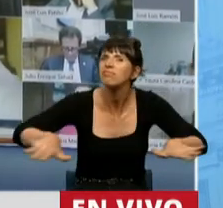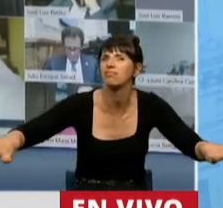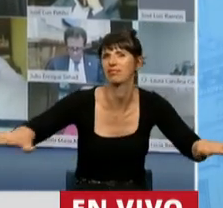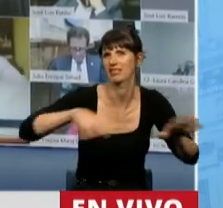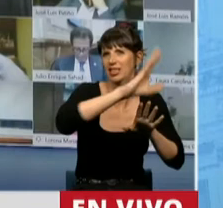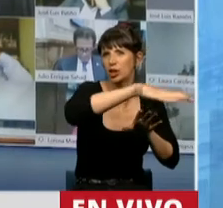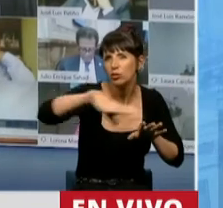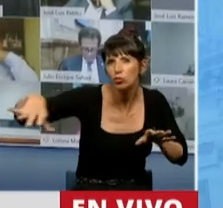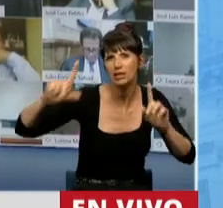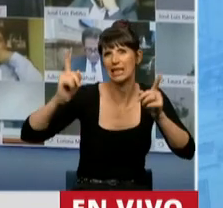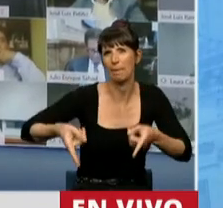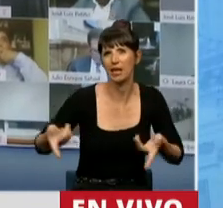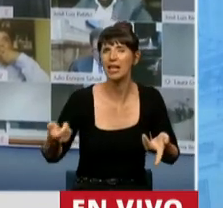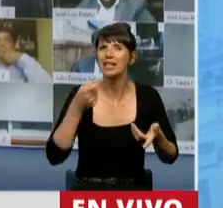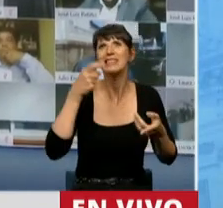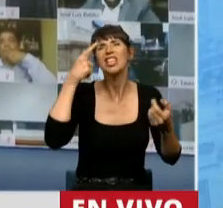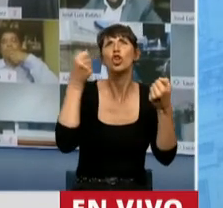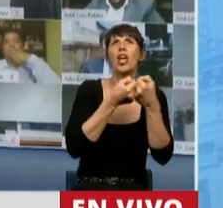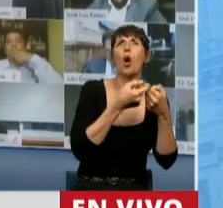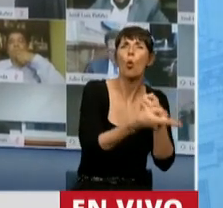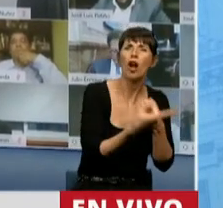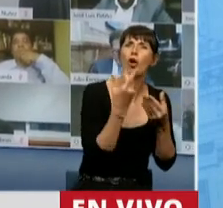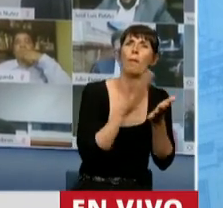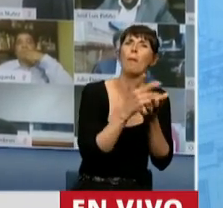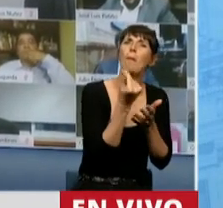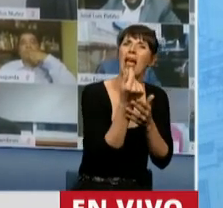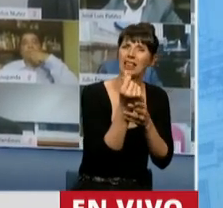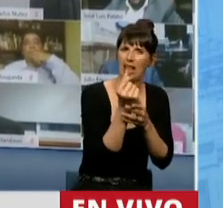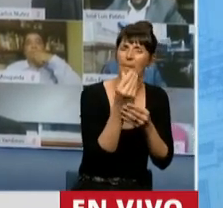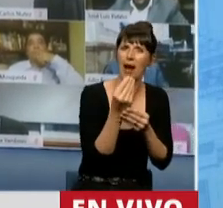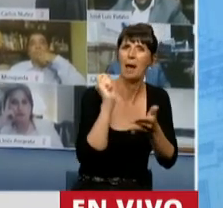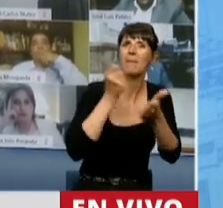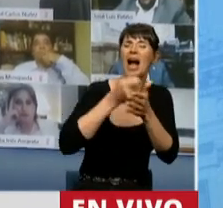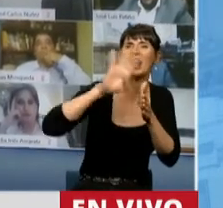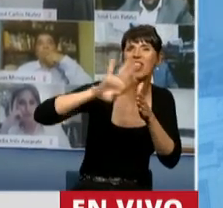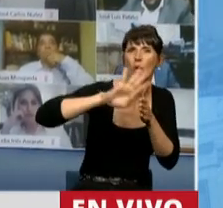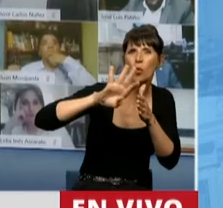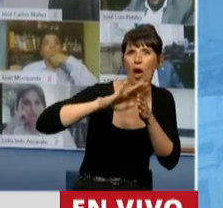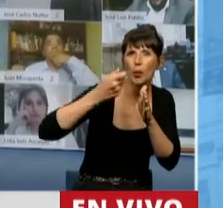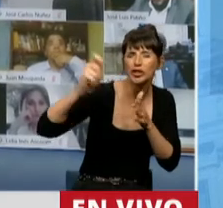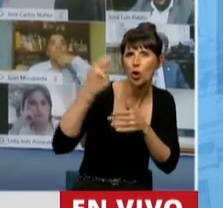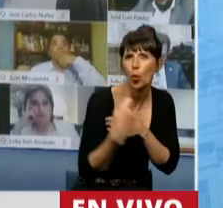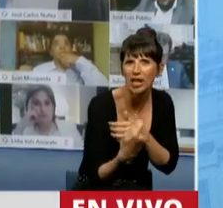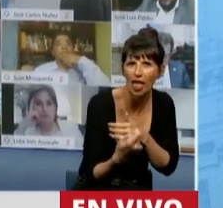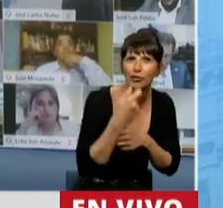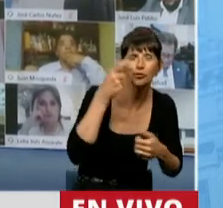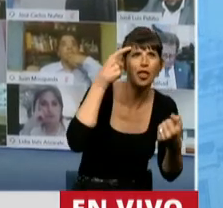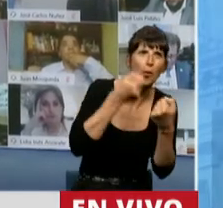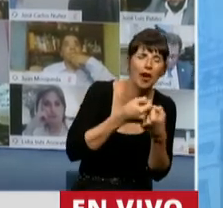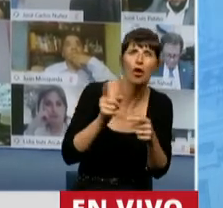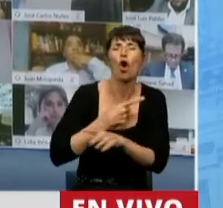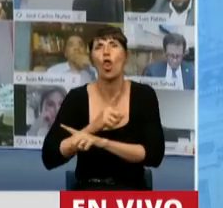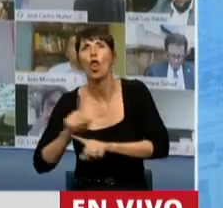estoy de acuerdo con el Fondo de Reparación Histórica o si el Fondo de Reparación Histórica no me gusta. Entonces,